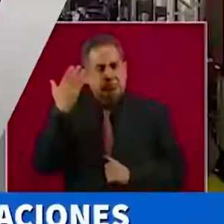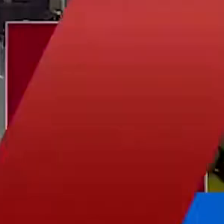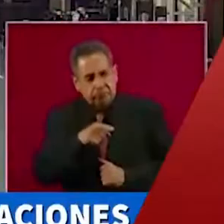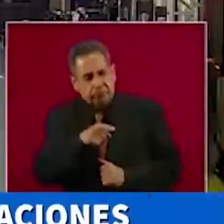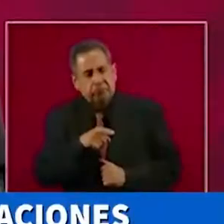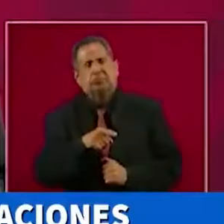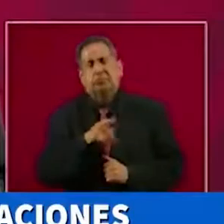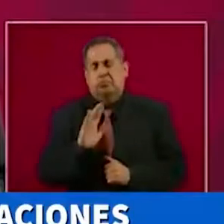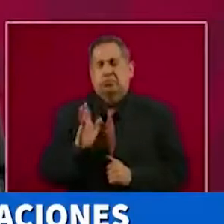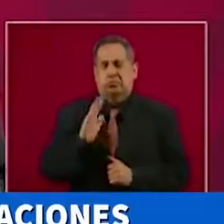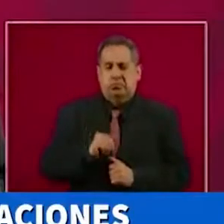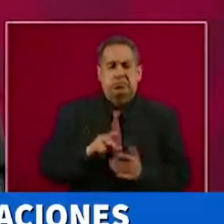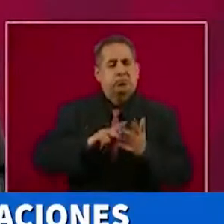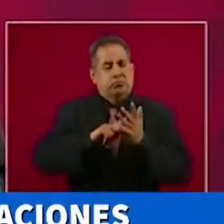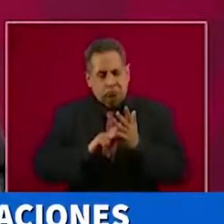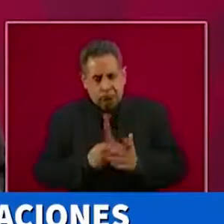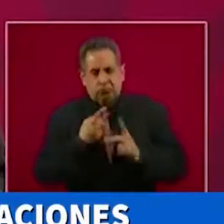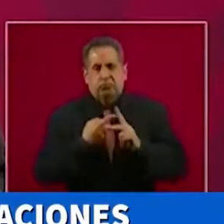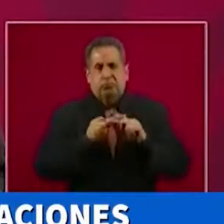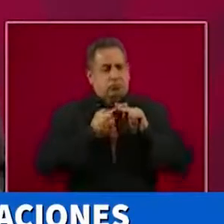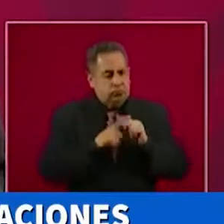a reiniciar